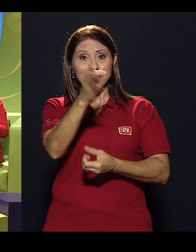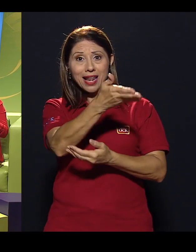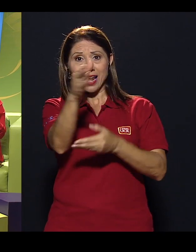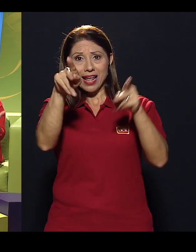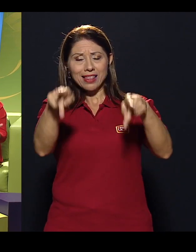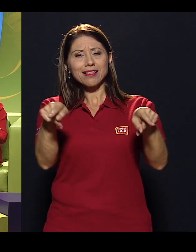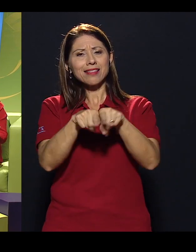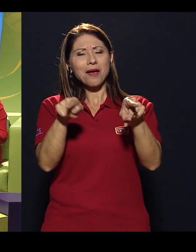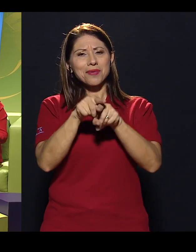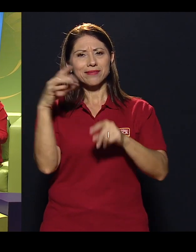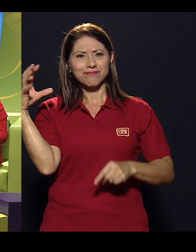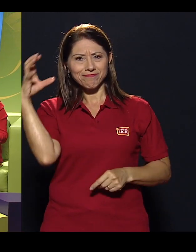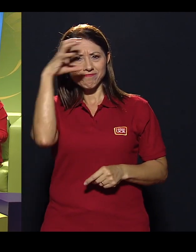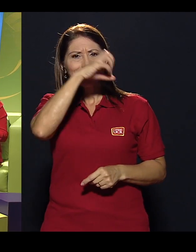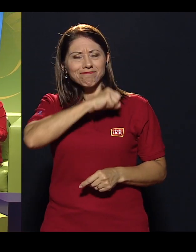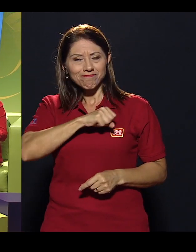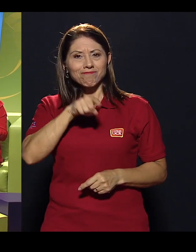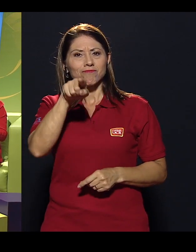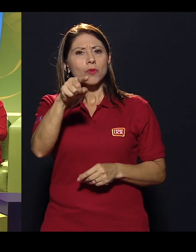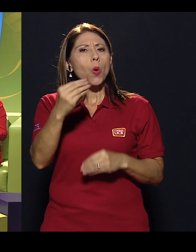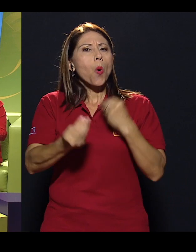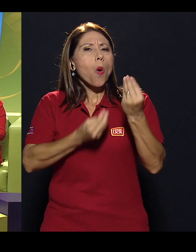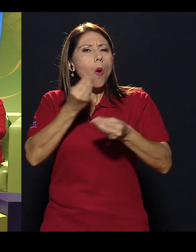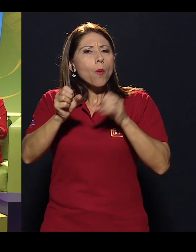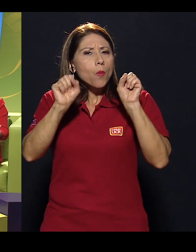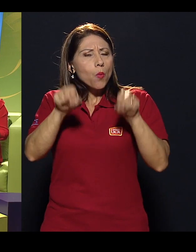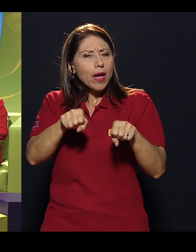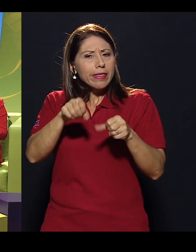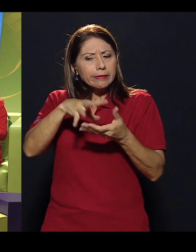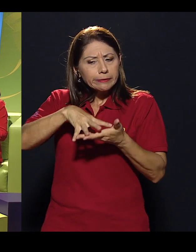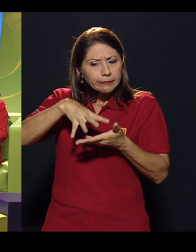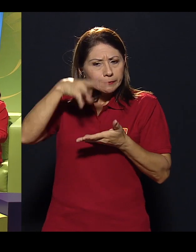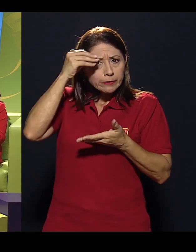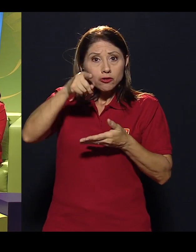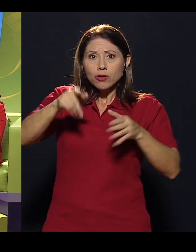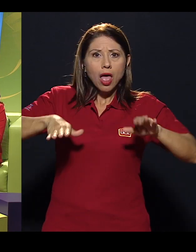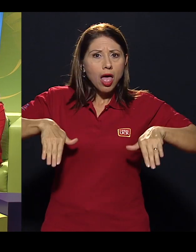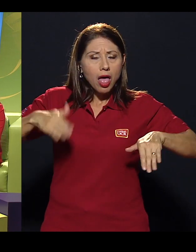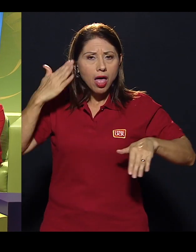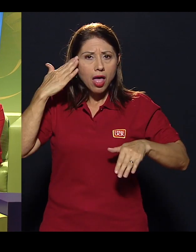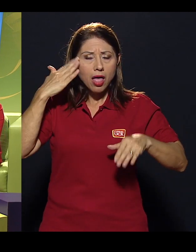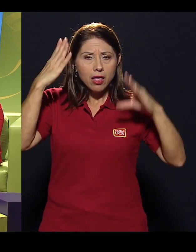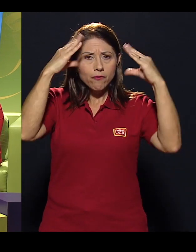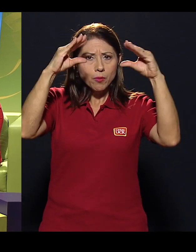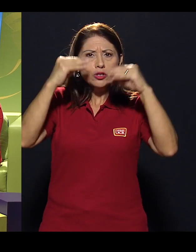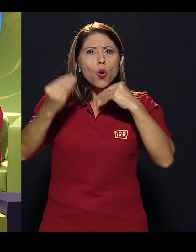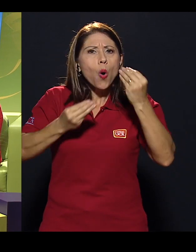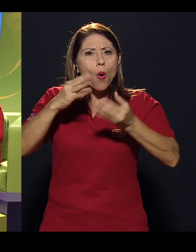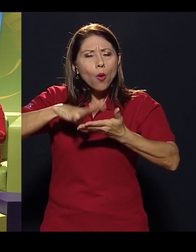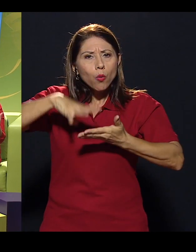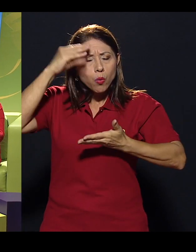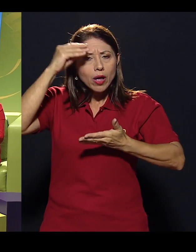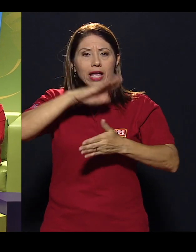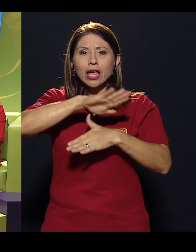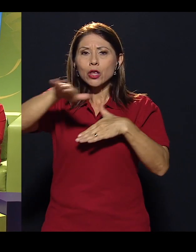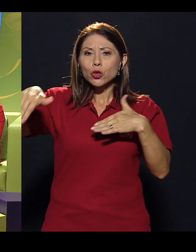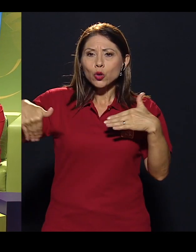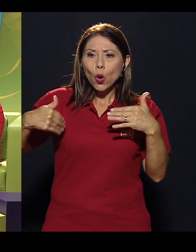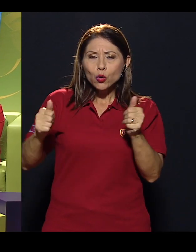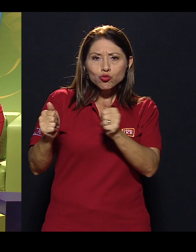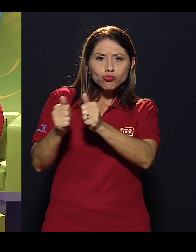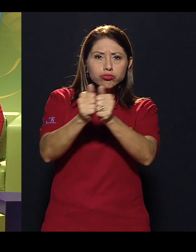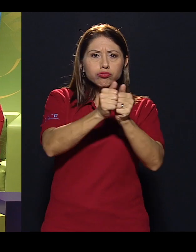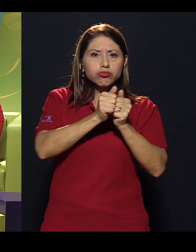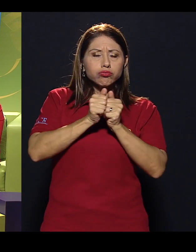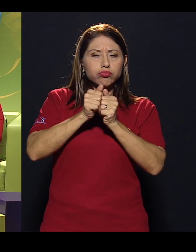que también se entere de cómo puede formarse si no tiene este conocimiento, de esta información, y que todos trabajemos en